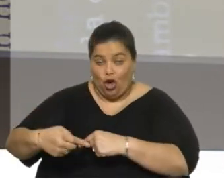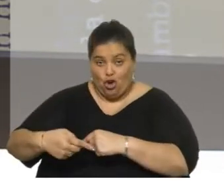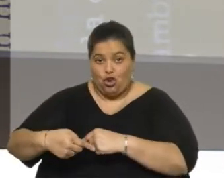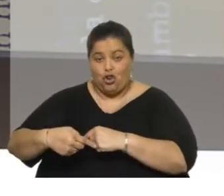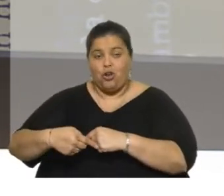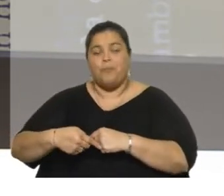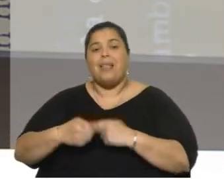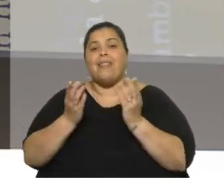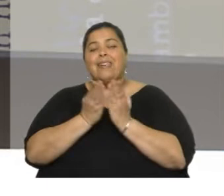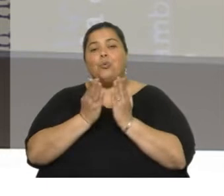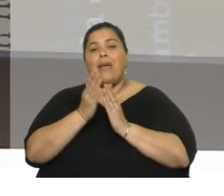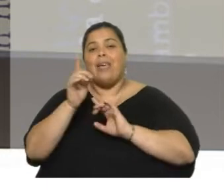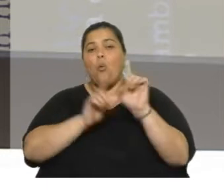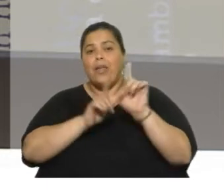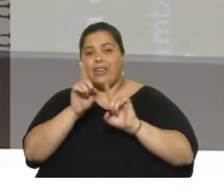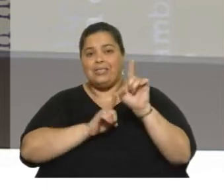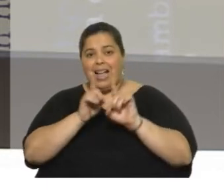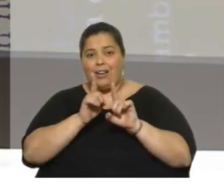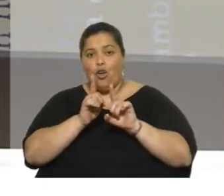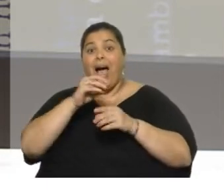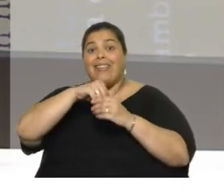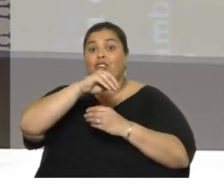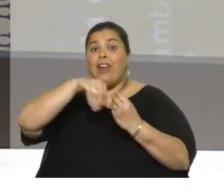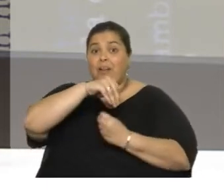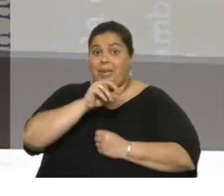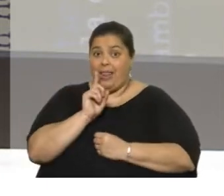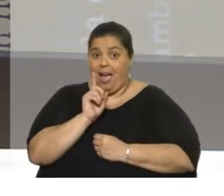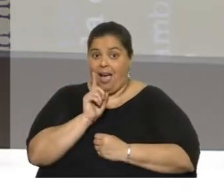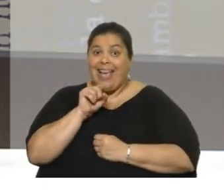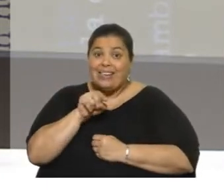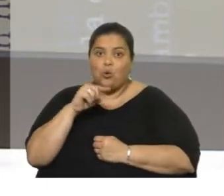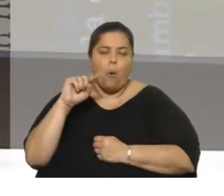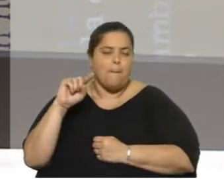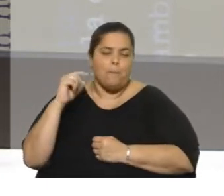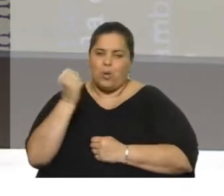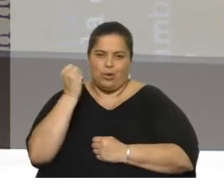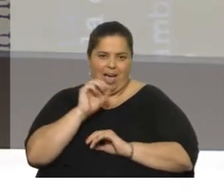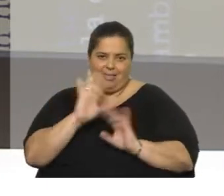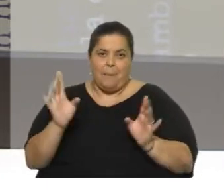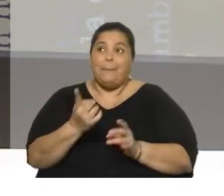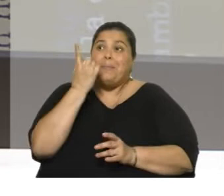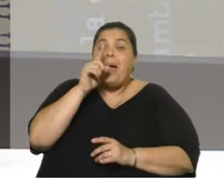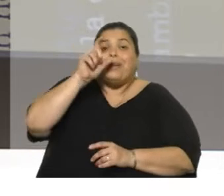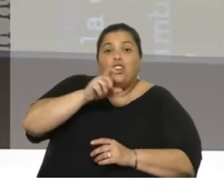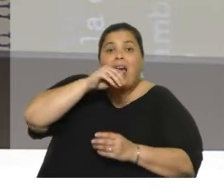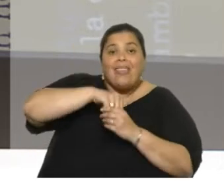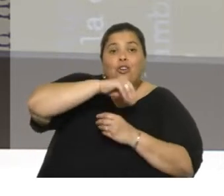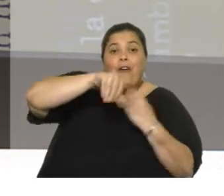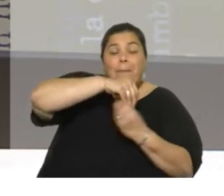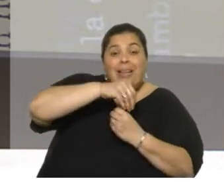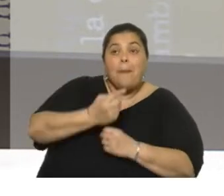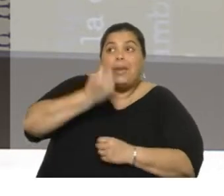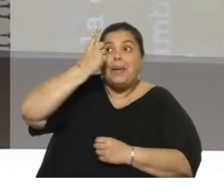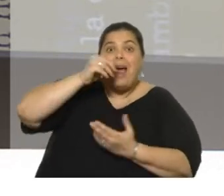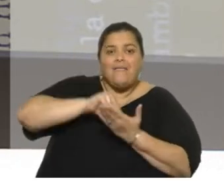de un estudiante universitario en la familia. Eso ya es muy importante. La segunda, 90% de los